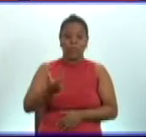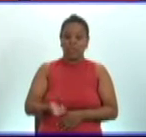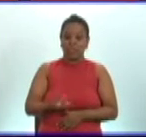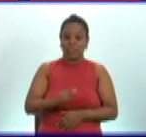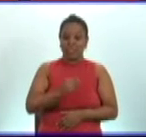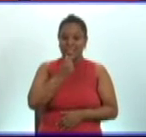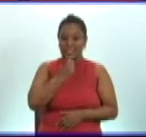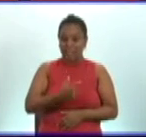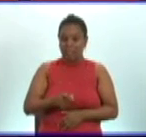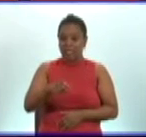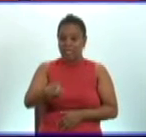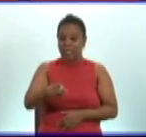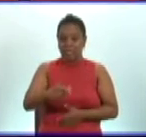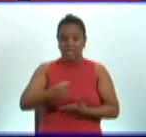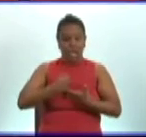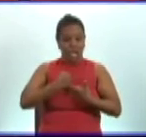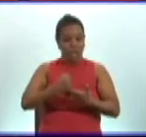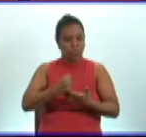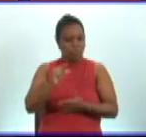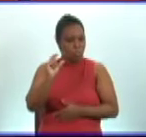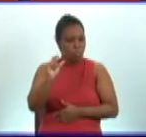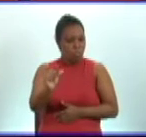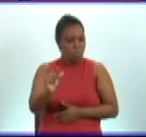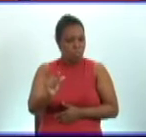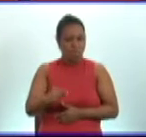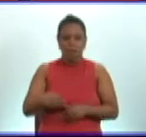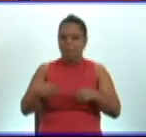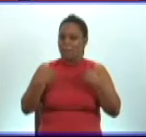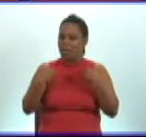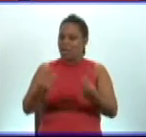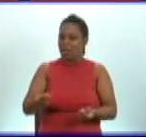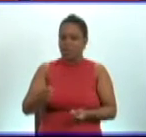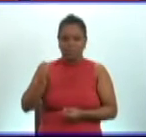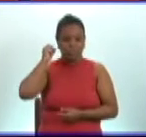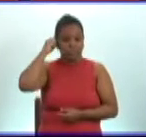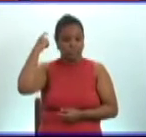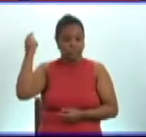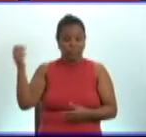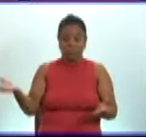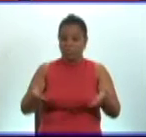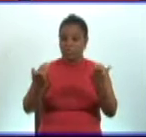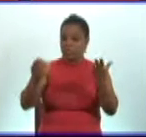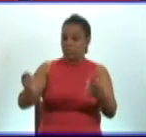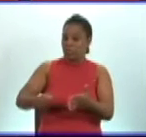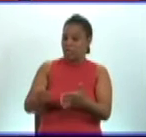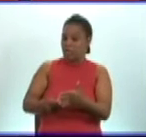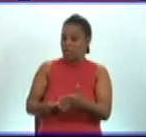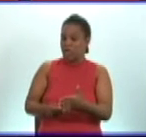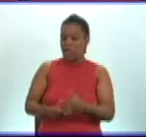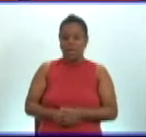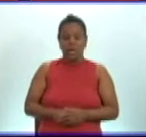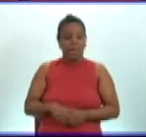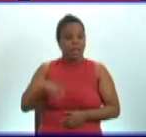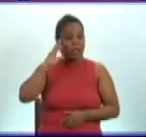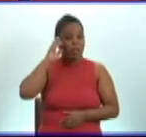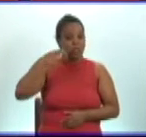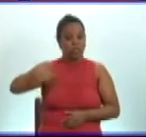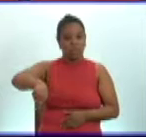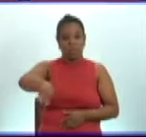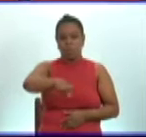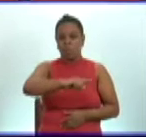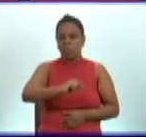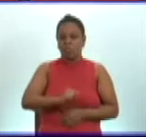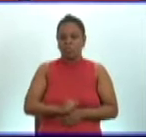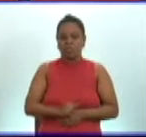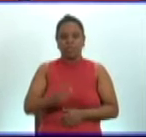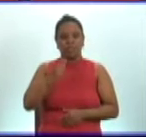Weimar también sirvió un poco para dar criterios sobre el desarrollo de la guerra, y recordarán ustedes que se discutieron allí dos puntos de vista bien